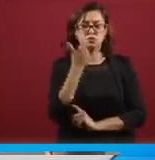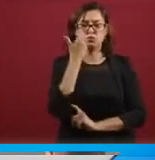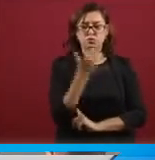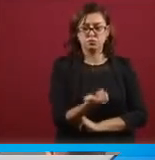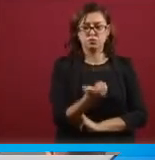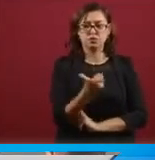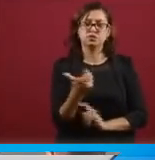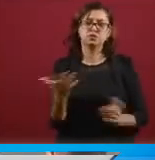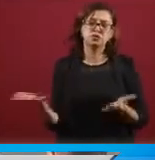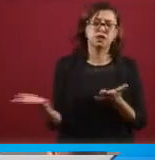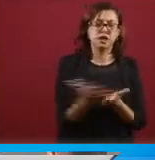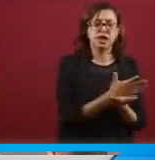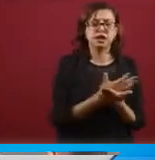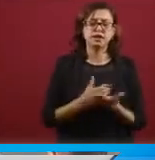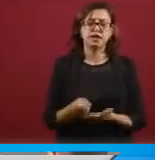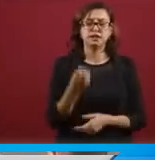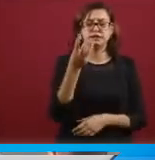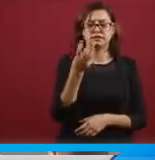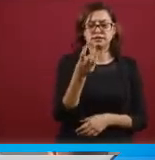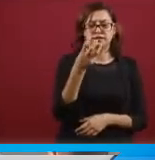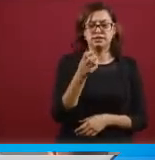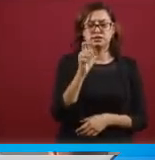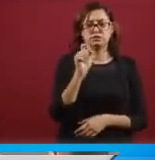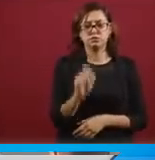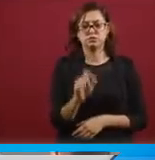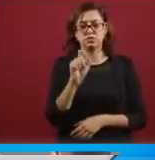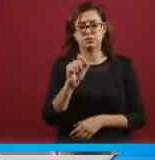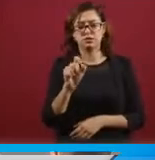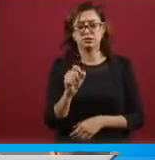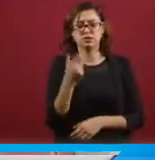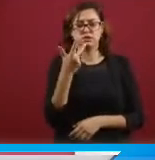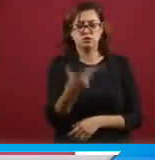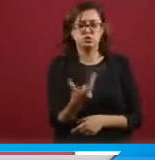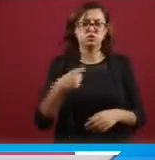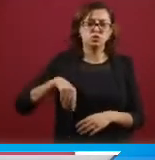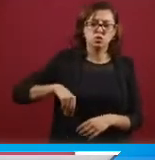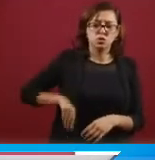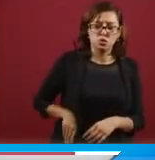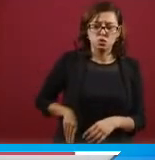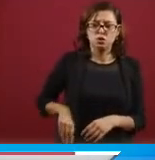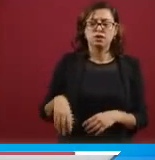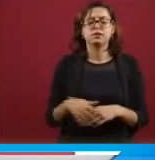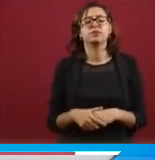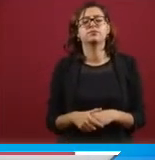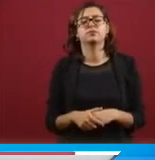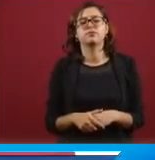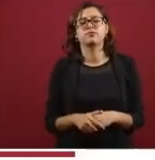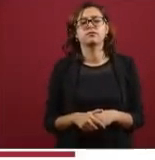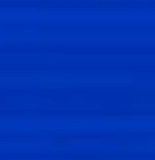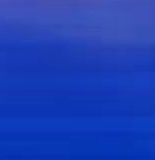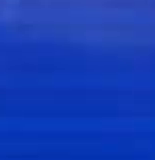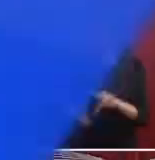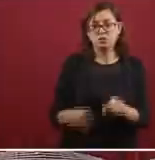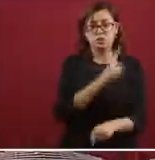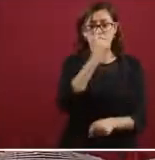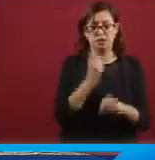a 20.79. Diesel marca Total a 20.88. Fuente Sener, CRE y Profeco.